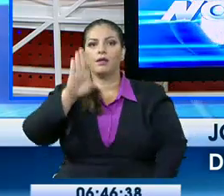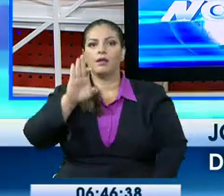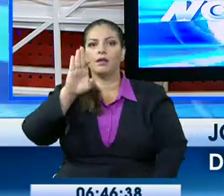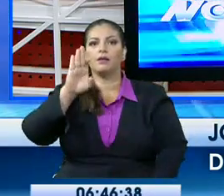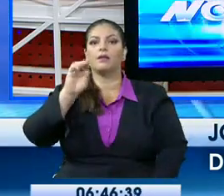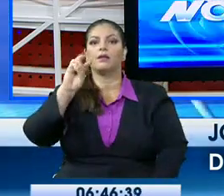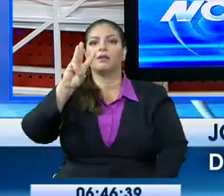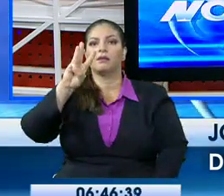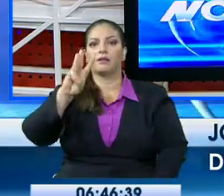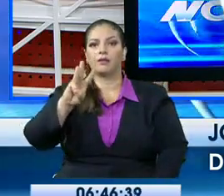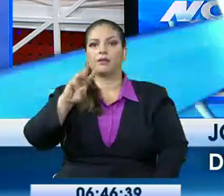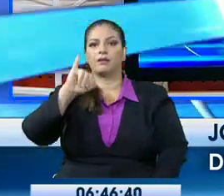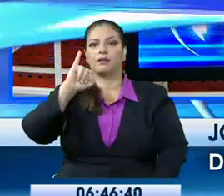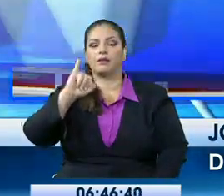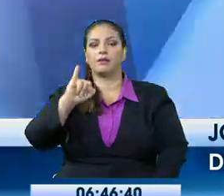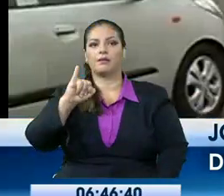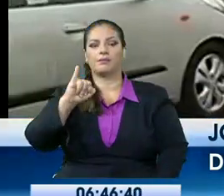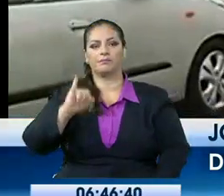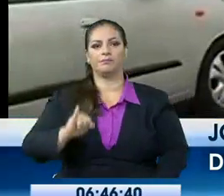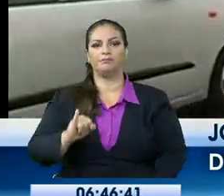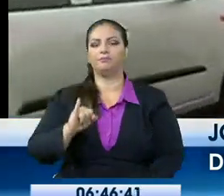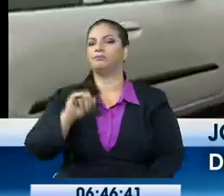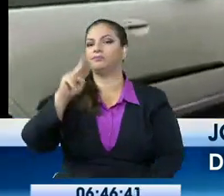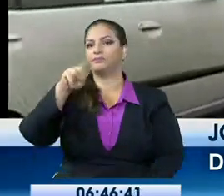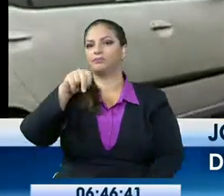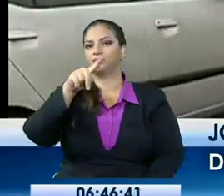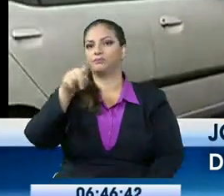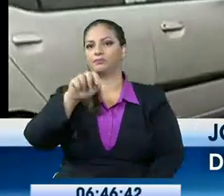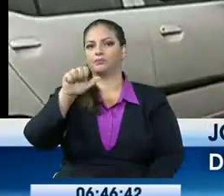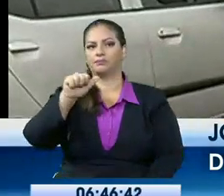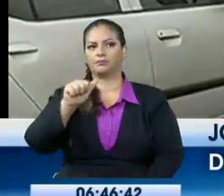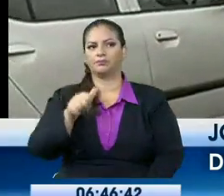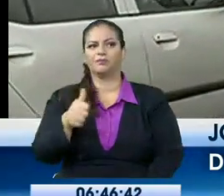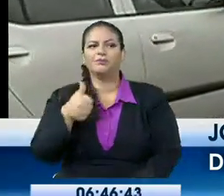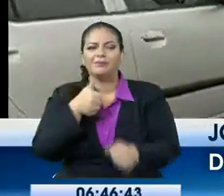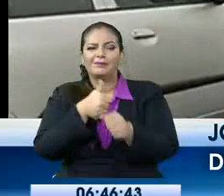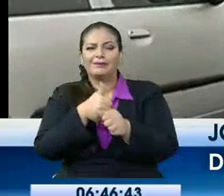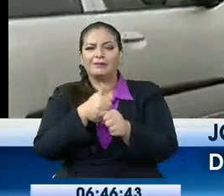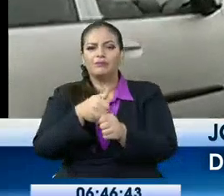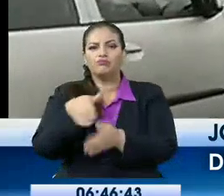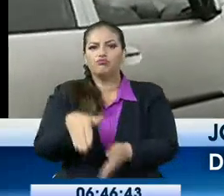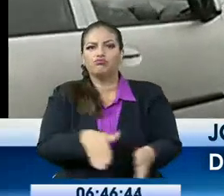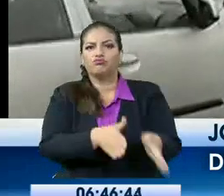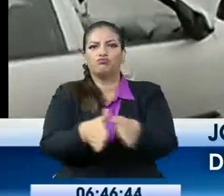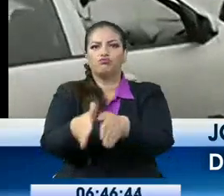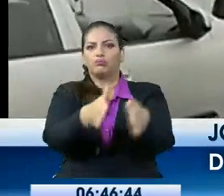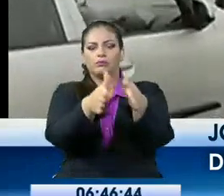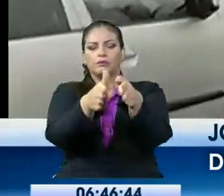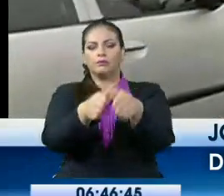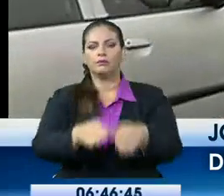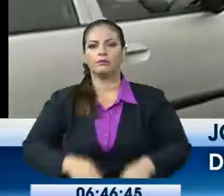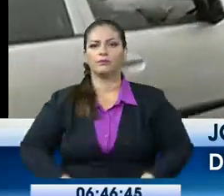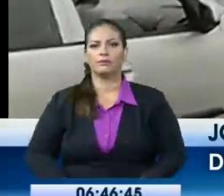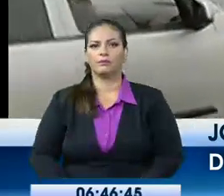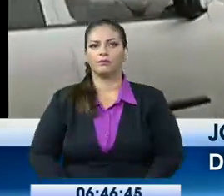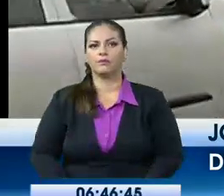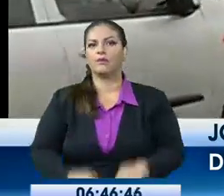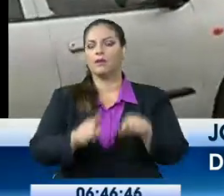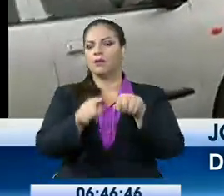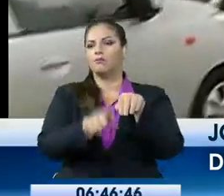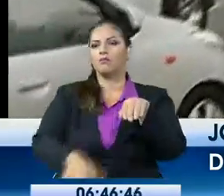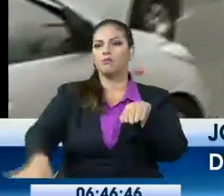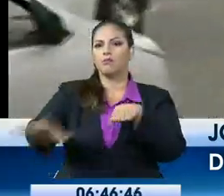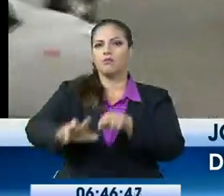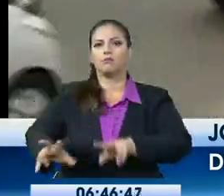a la avenida Francisco de Orellana y que permite el acceso hacia sectores como el Cóndor y la Ciudadela